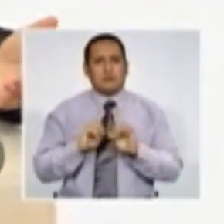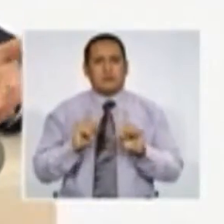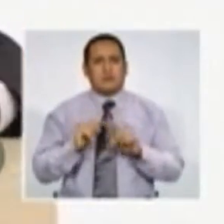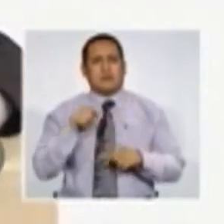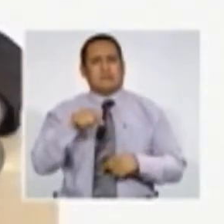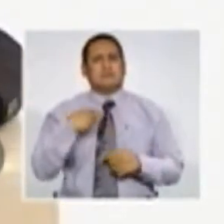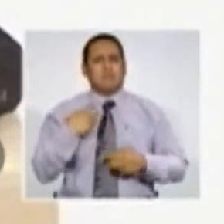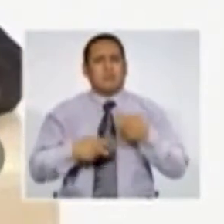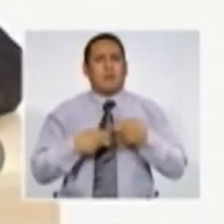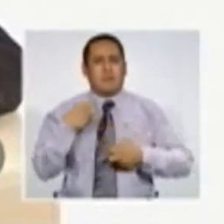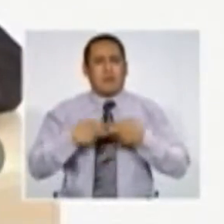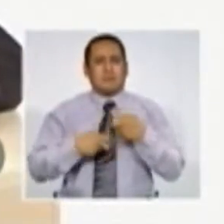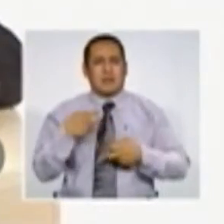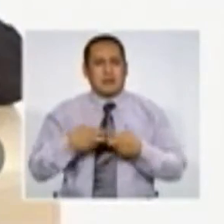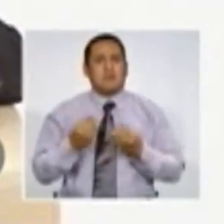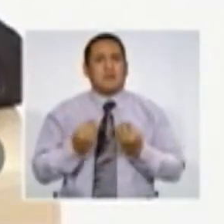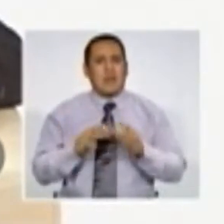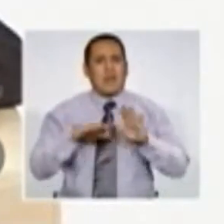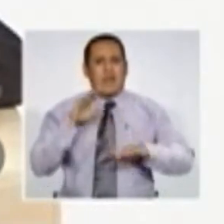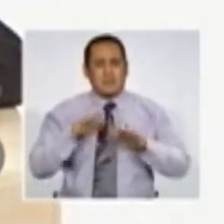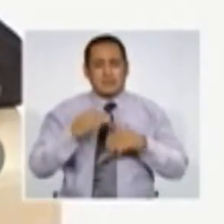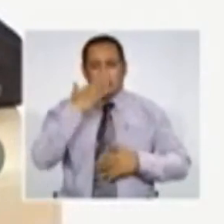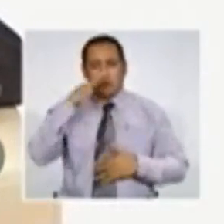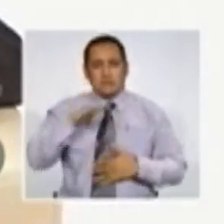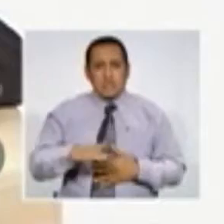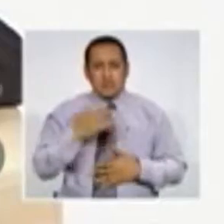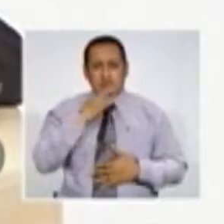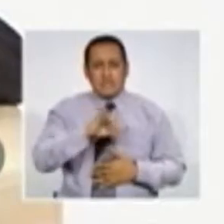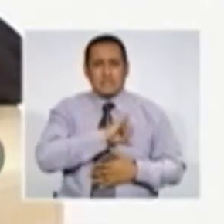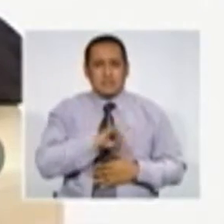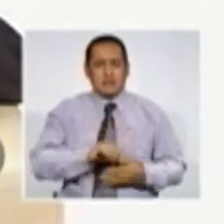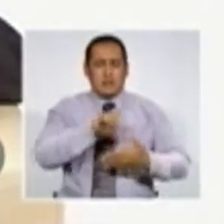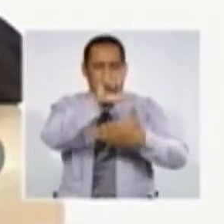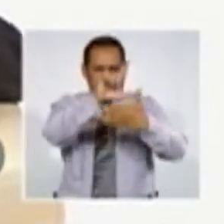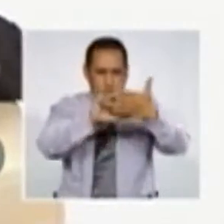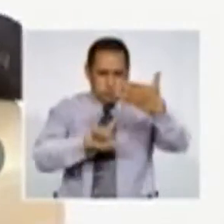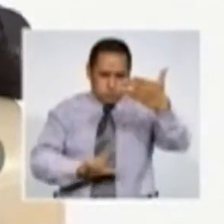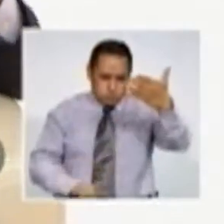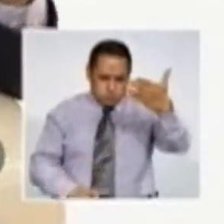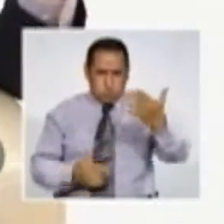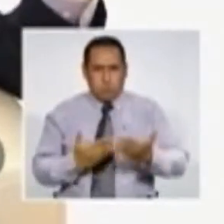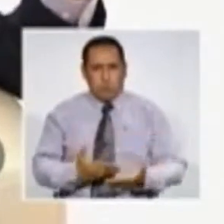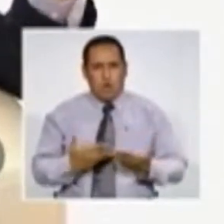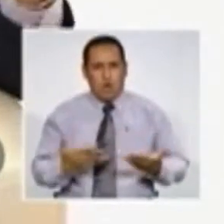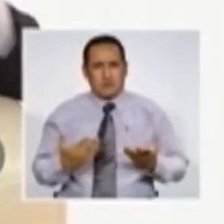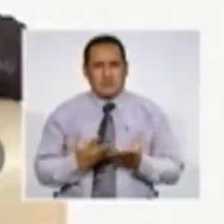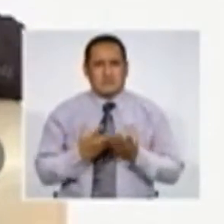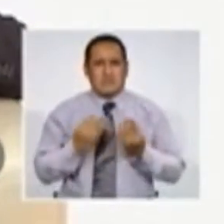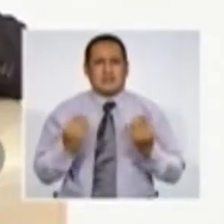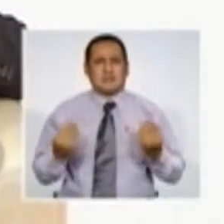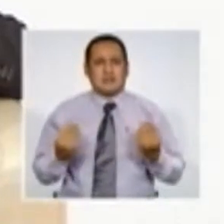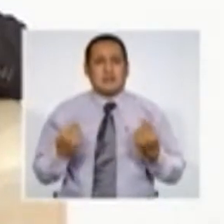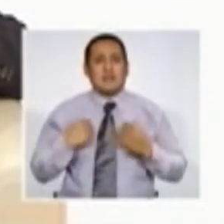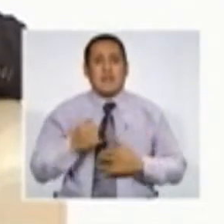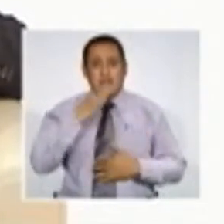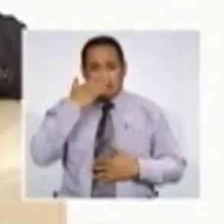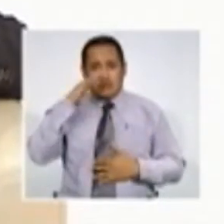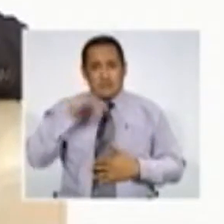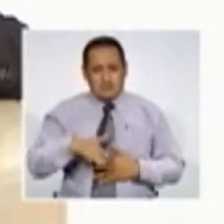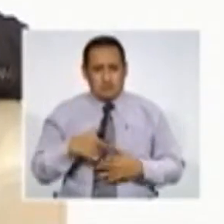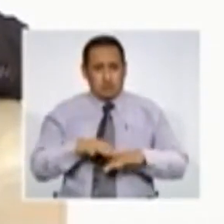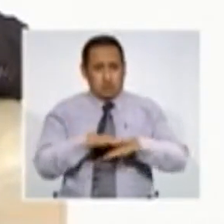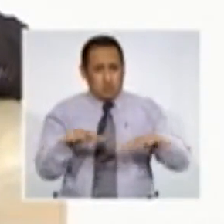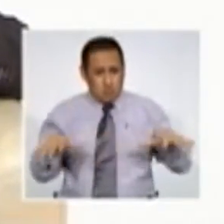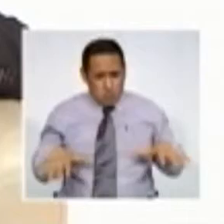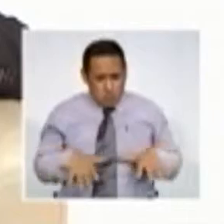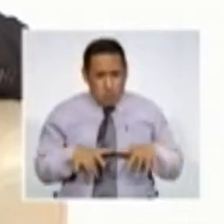Entonces, ese es un problema, ¿no? Porque sobre todo a los niños de inicial les piden unas listas interminables. Y